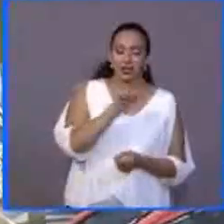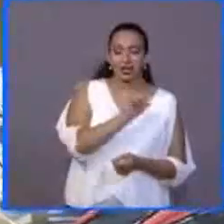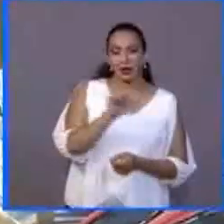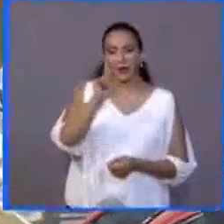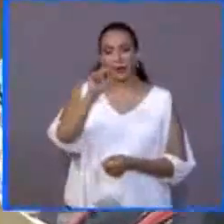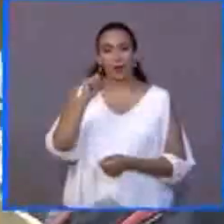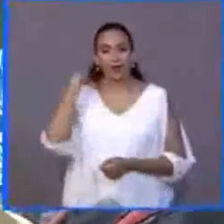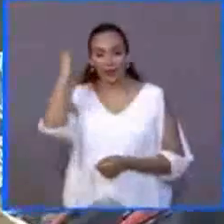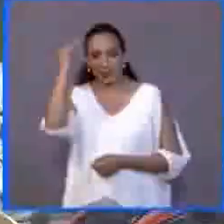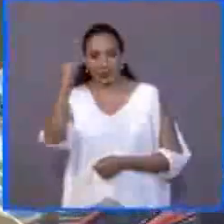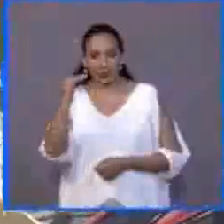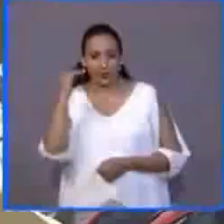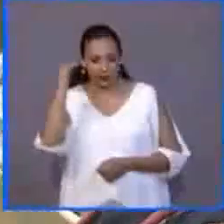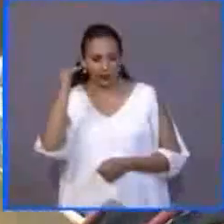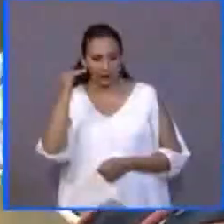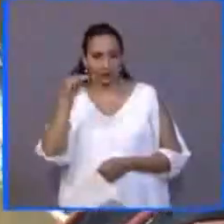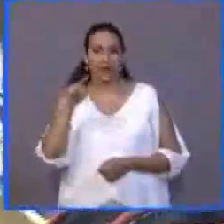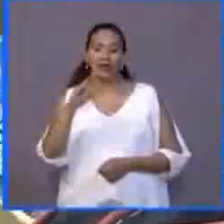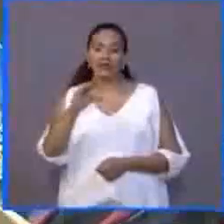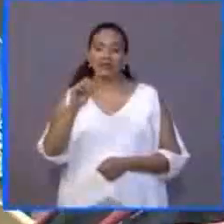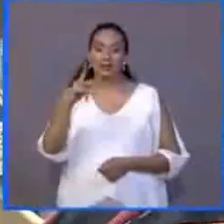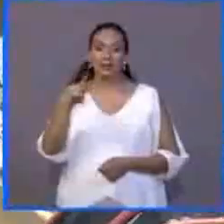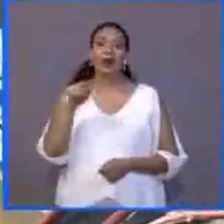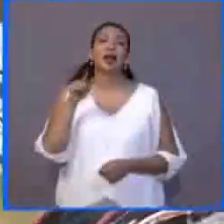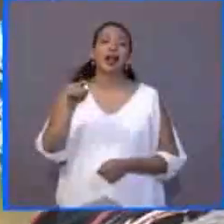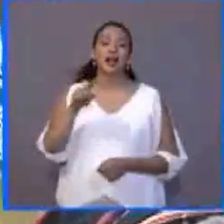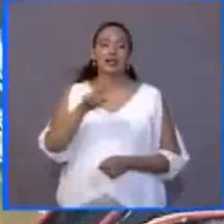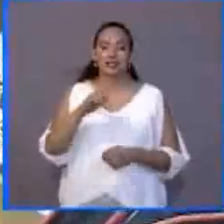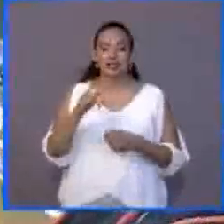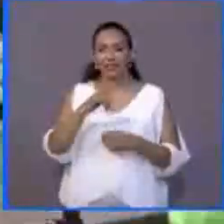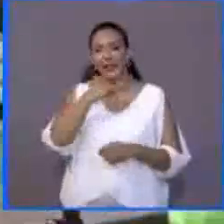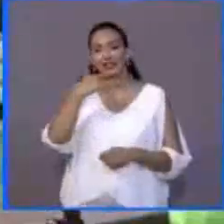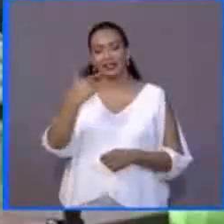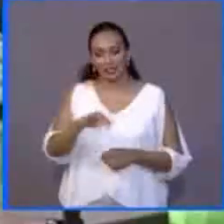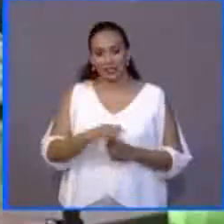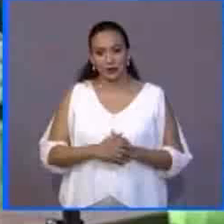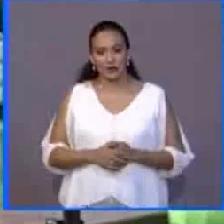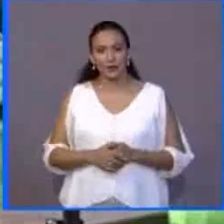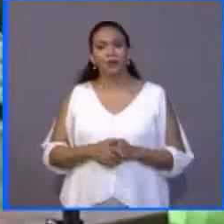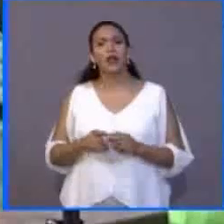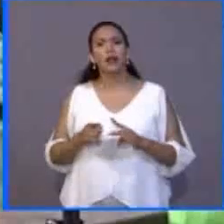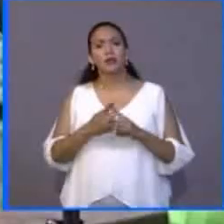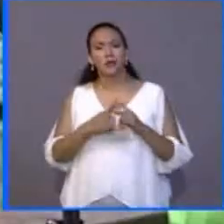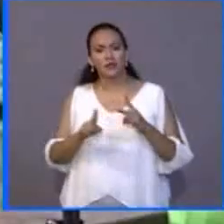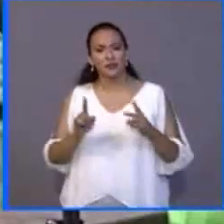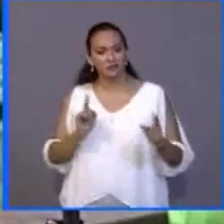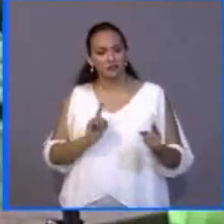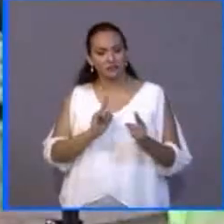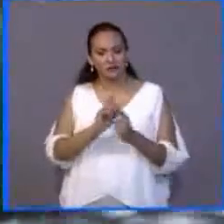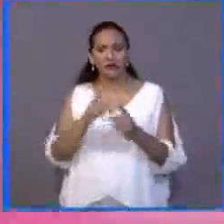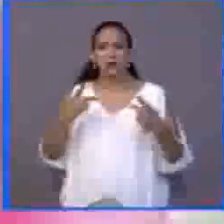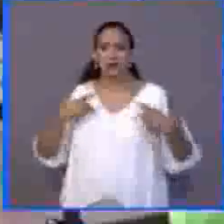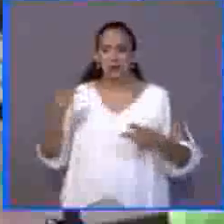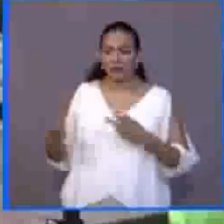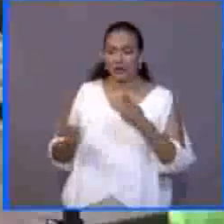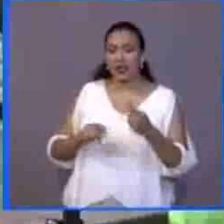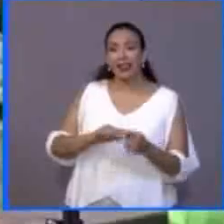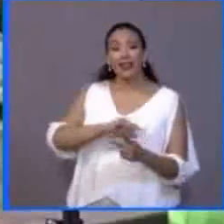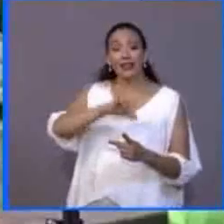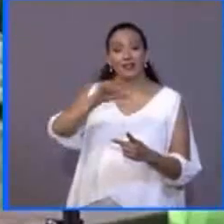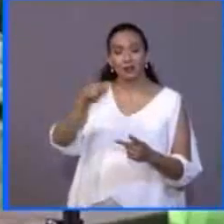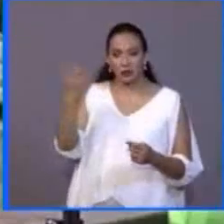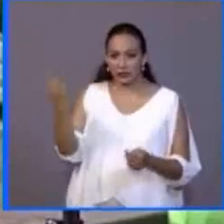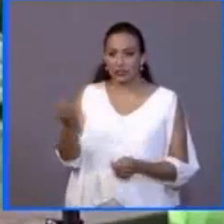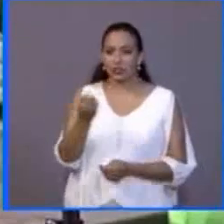al 20 de marzo en la sede de la CEPAL en Santiago de Chile. Iniciará con una consulta de partes interesadas, seguida de